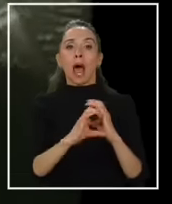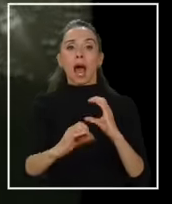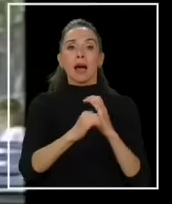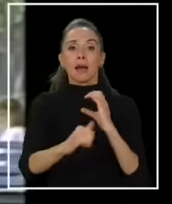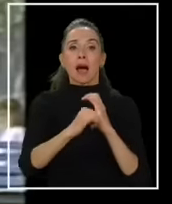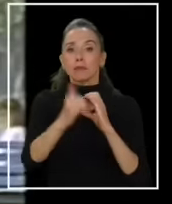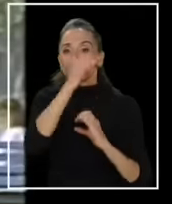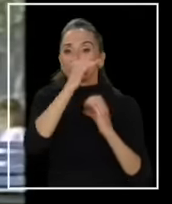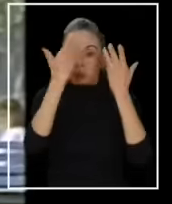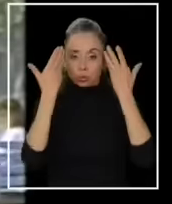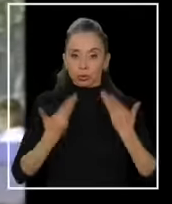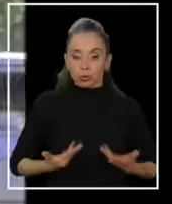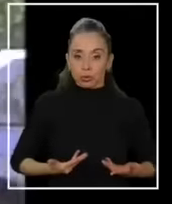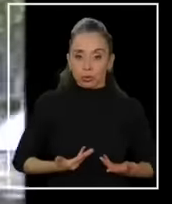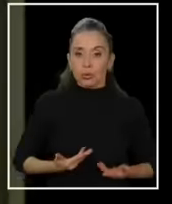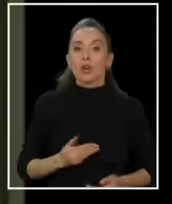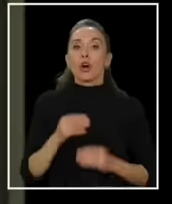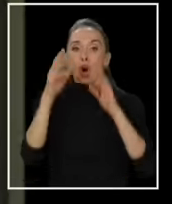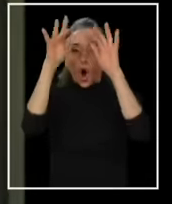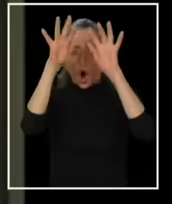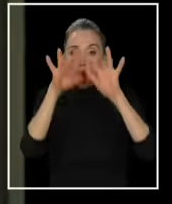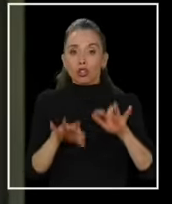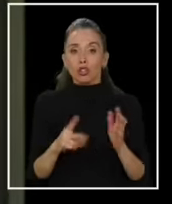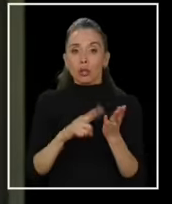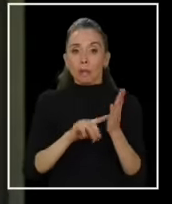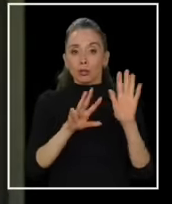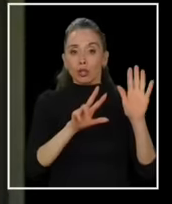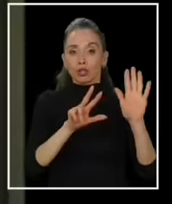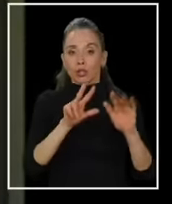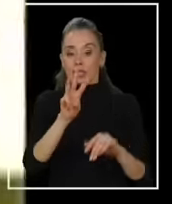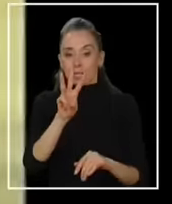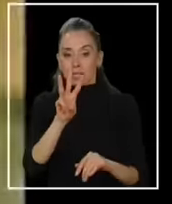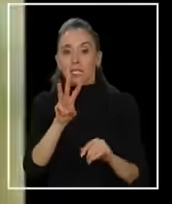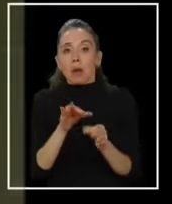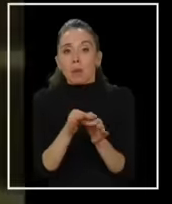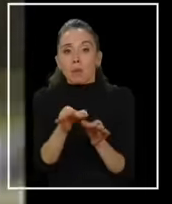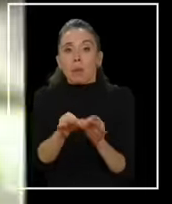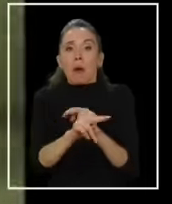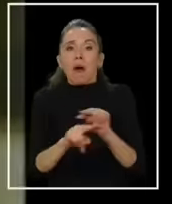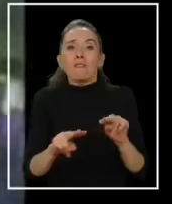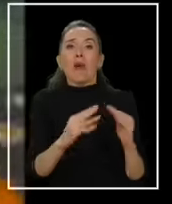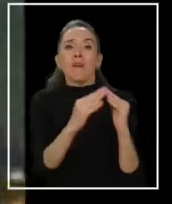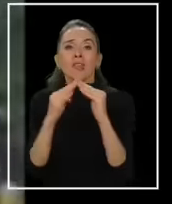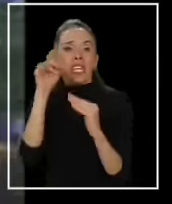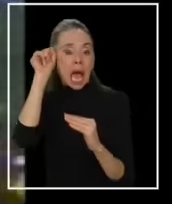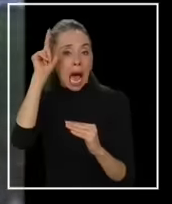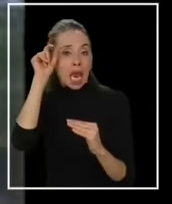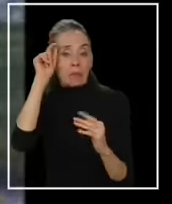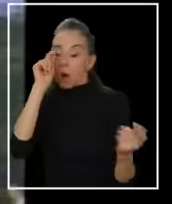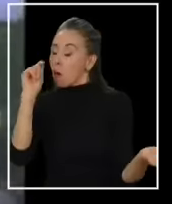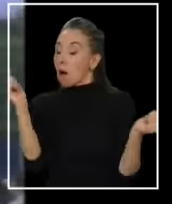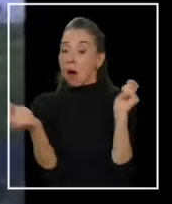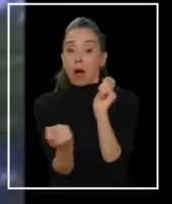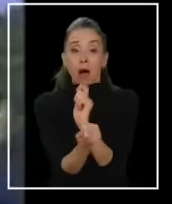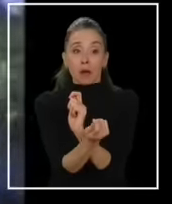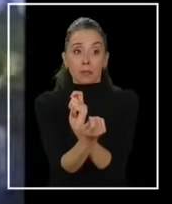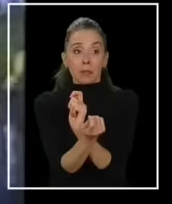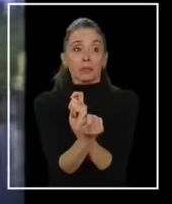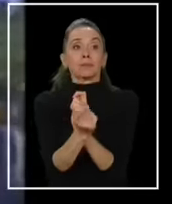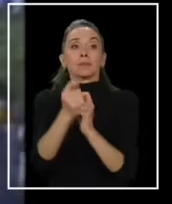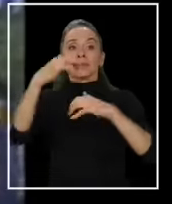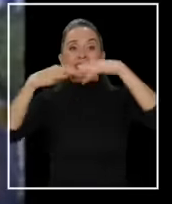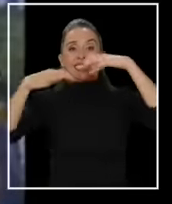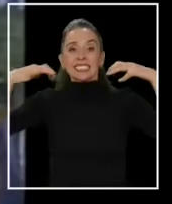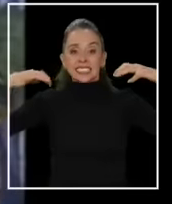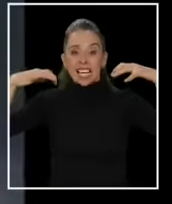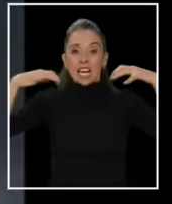impureza. En el otoño de 1983, la apacible localidad de Villa Alemana se revoluciona. En sus cerros